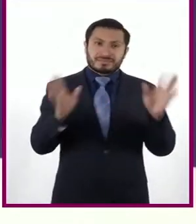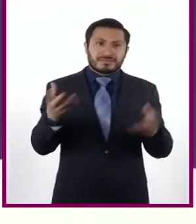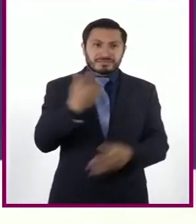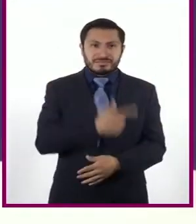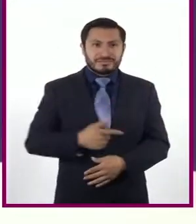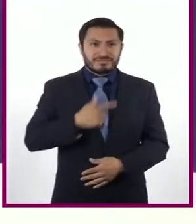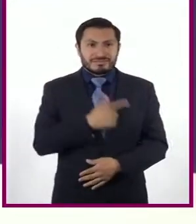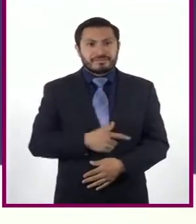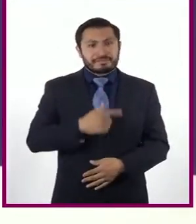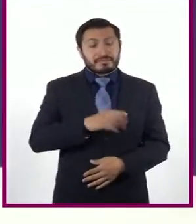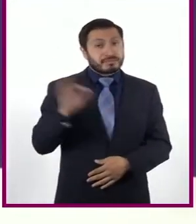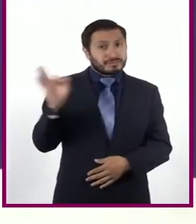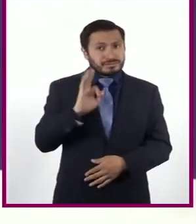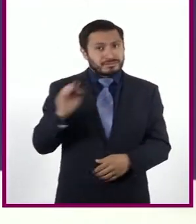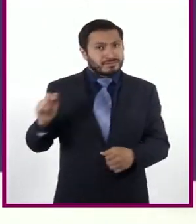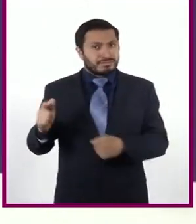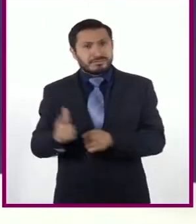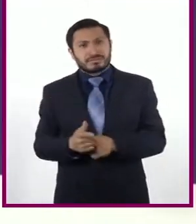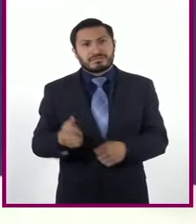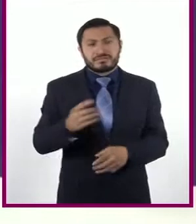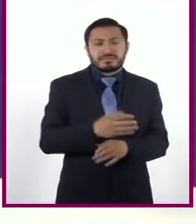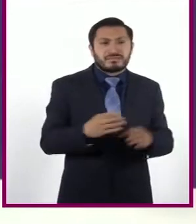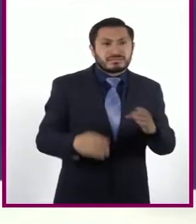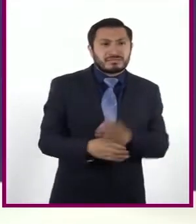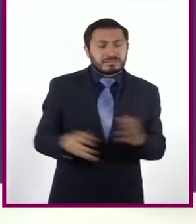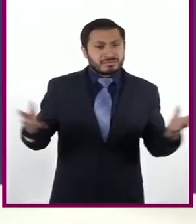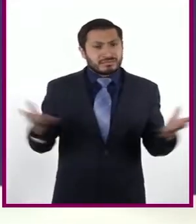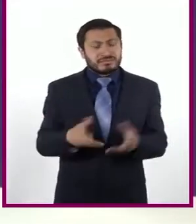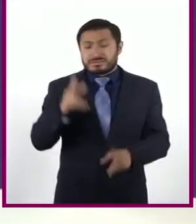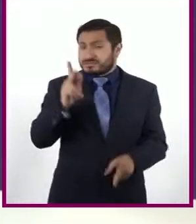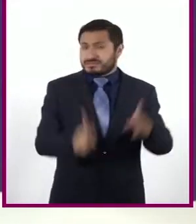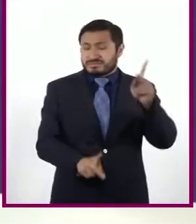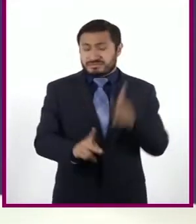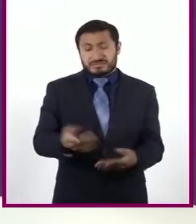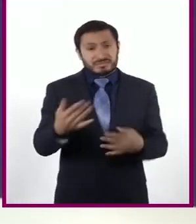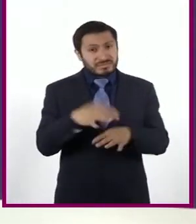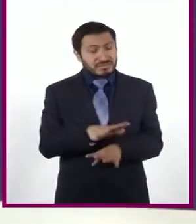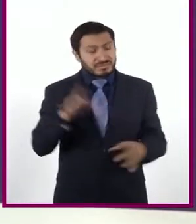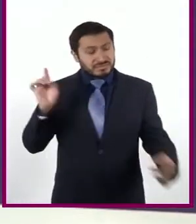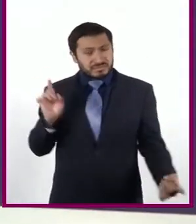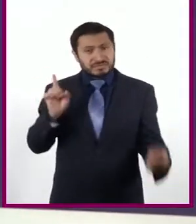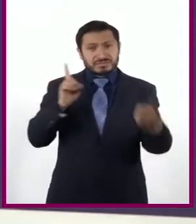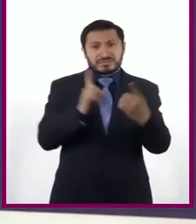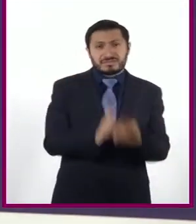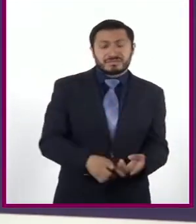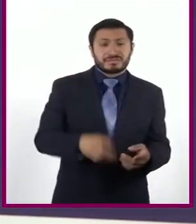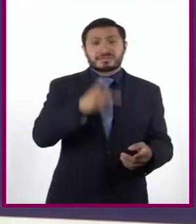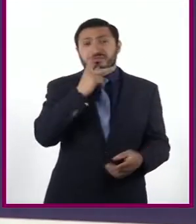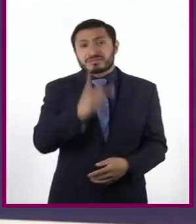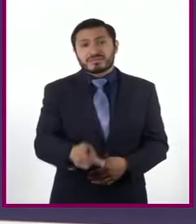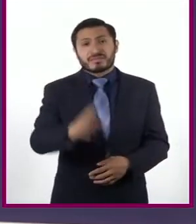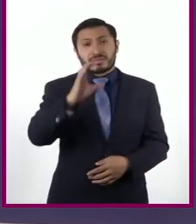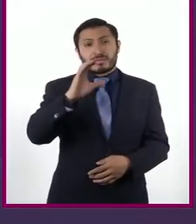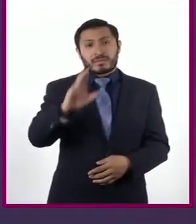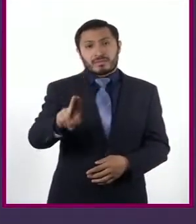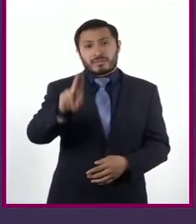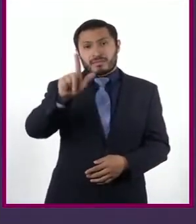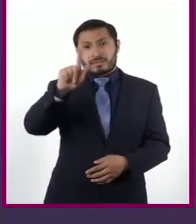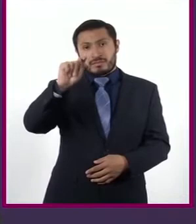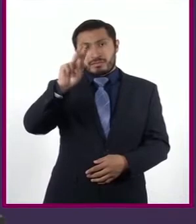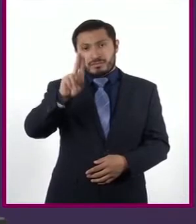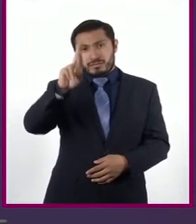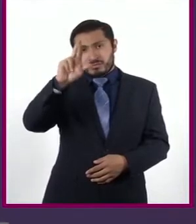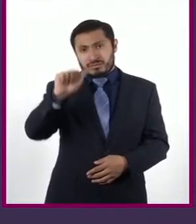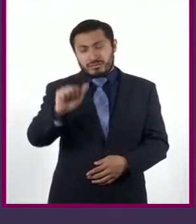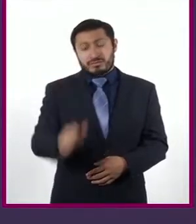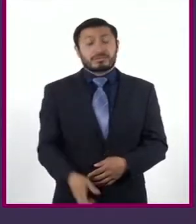gusto. Quizá una de las primeras cosas que podríamos comentar es acercarnos al término de cultura.